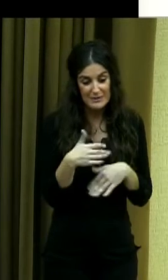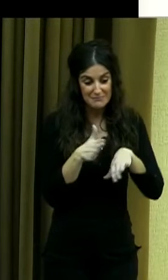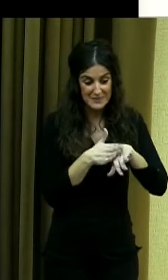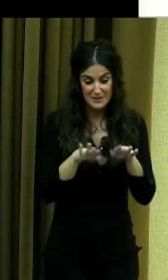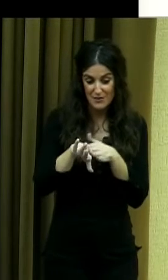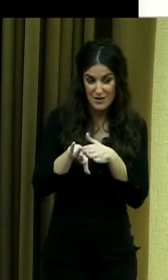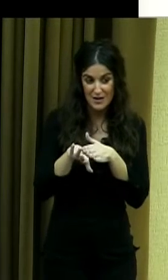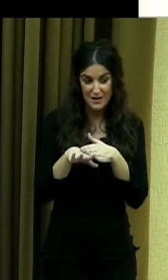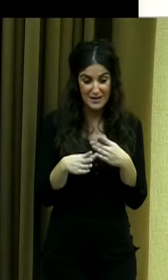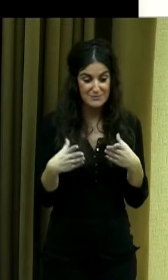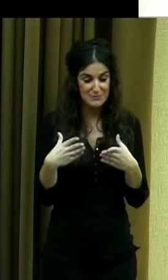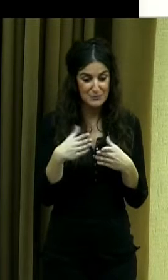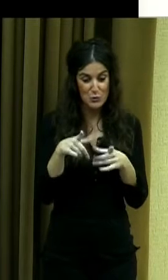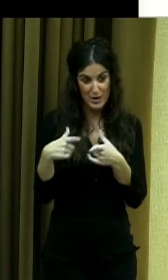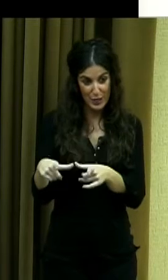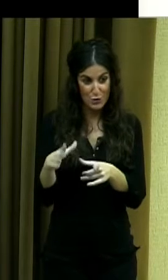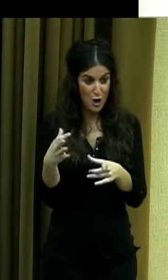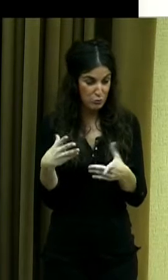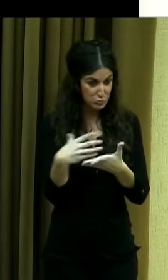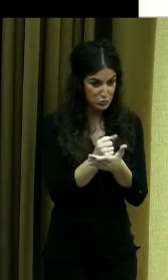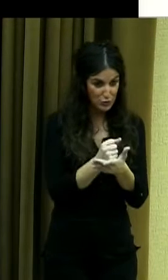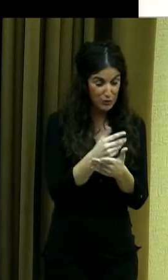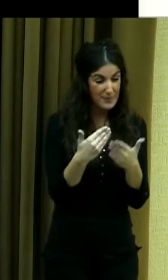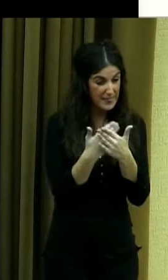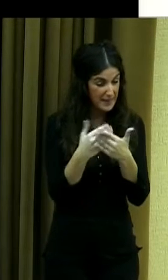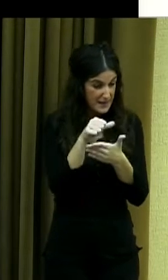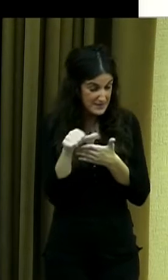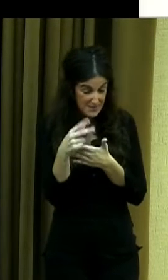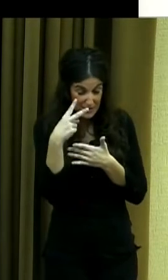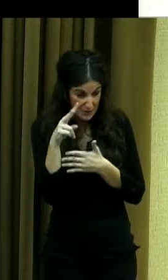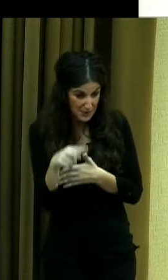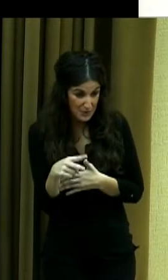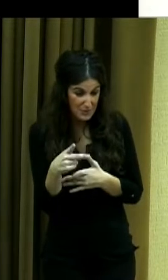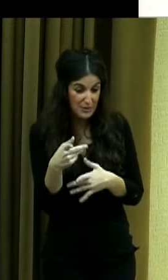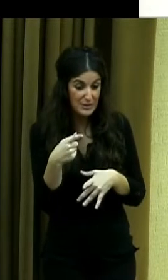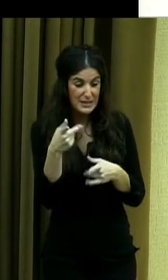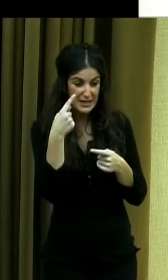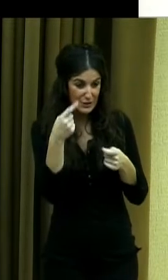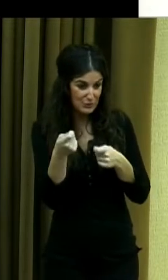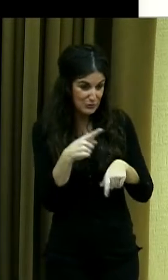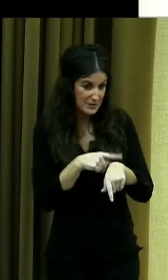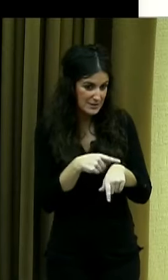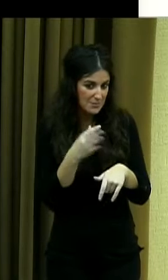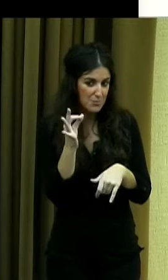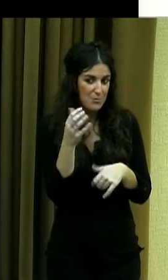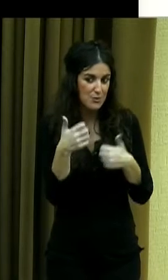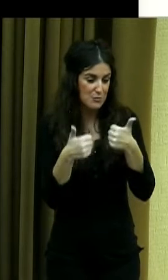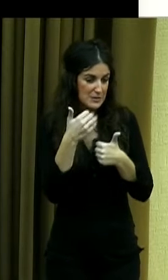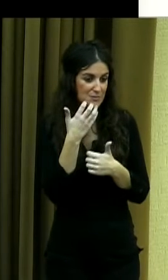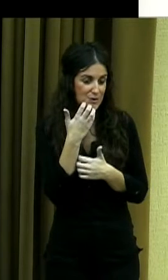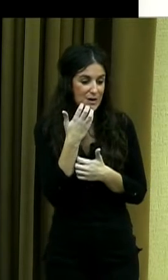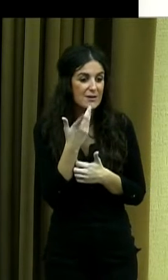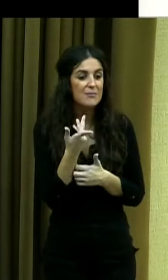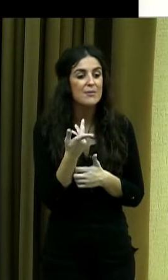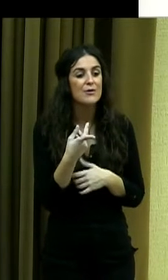izquierda, una parte de un todo, el reconocimiento de los días de la semana, la gestión del tiempo en un examen, por ejemplo, dificultades para